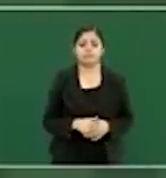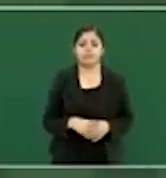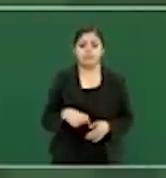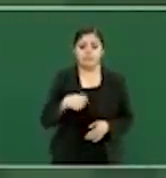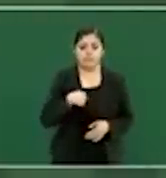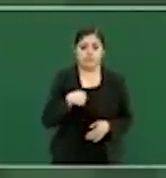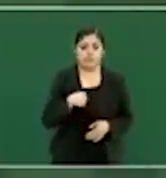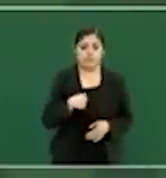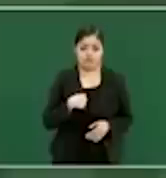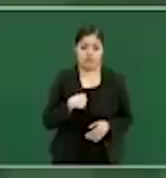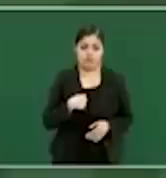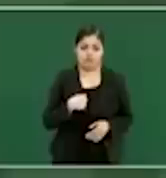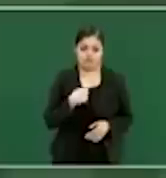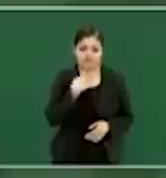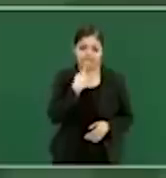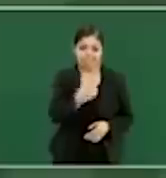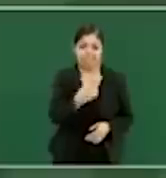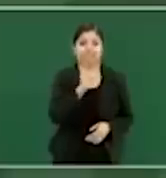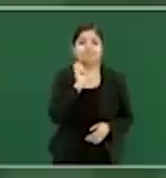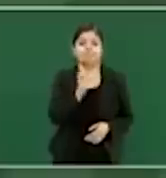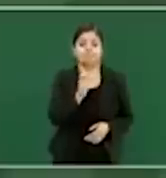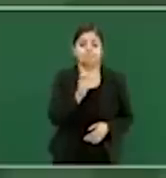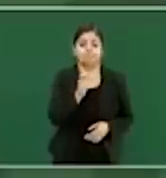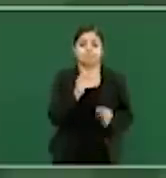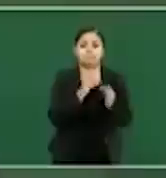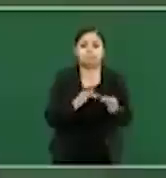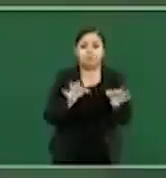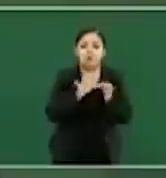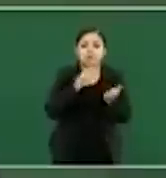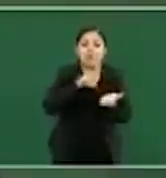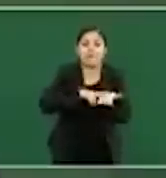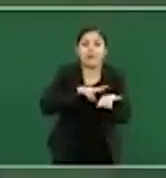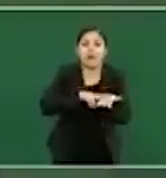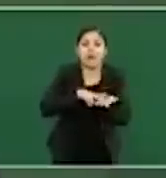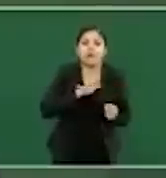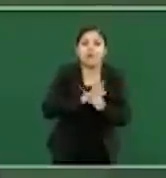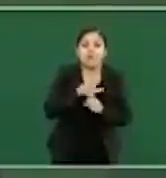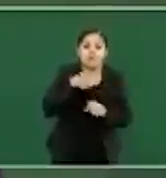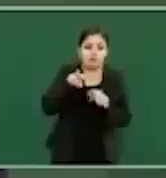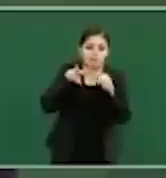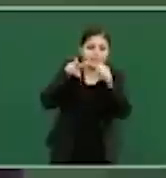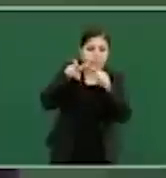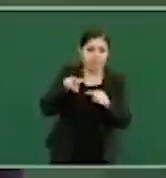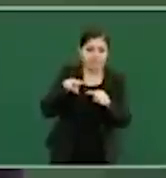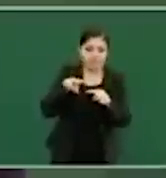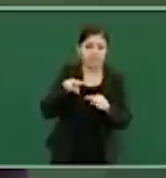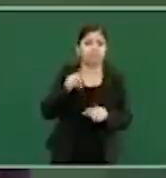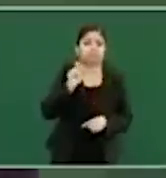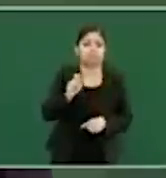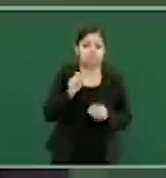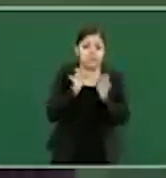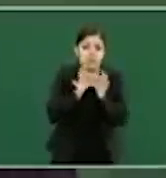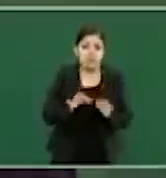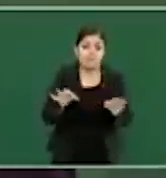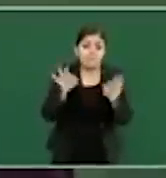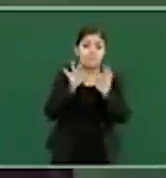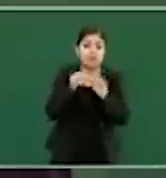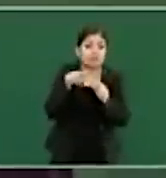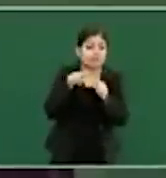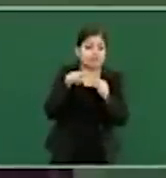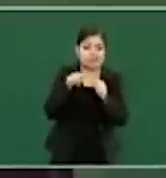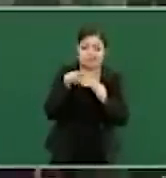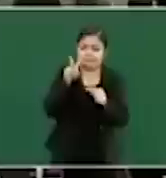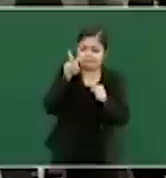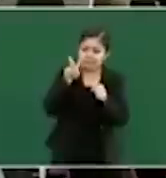el valor de la verdad, que eso es lo más importante, ¿sí?, apego a la verdad.